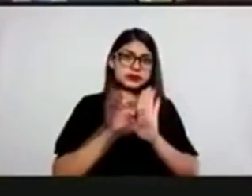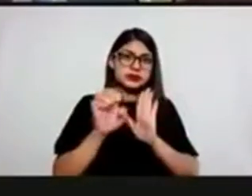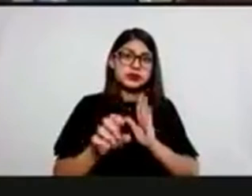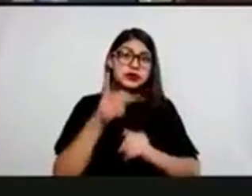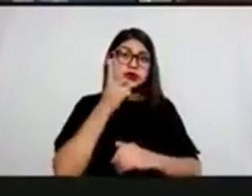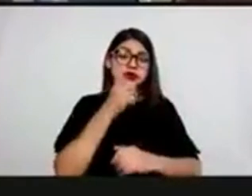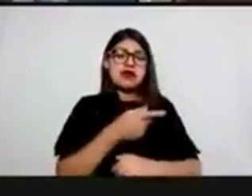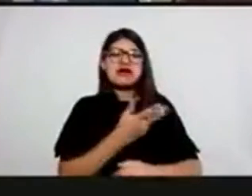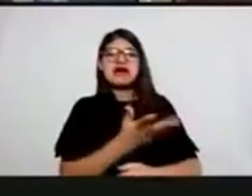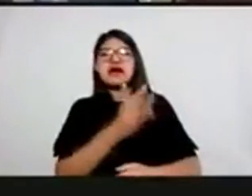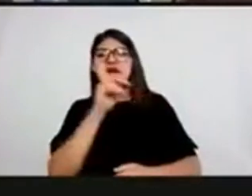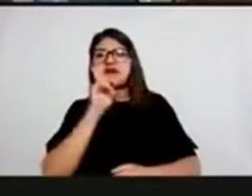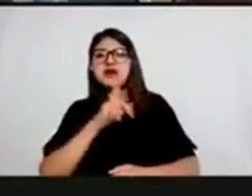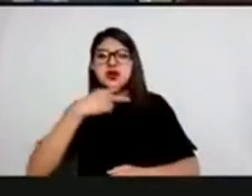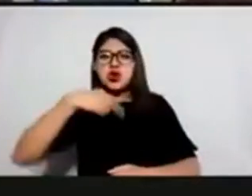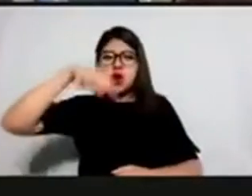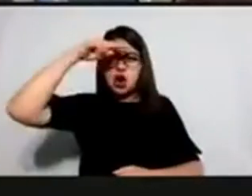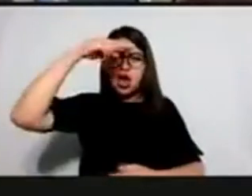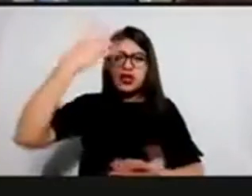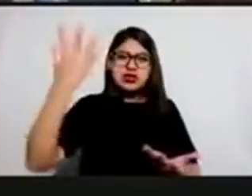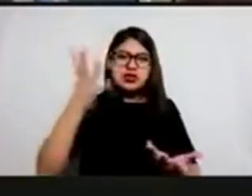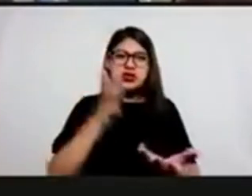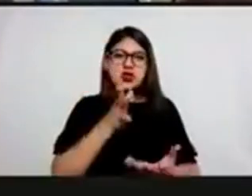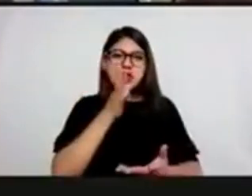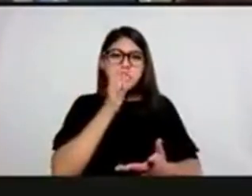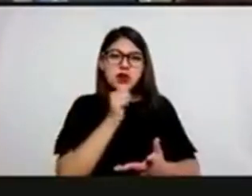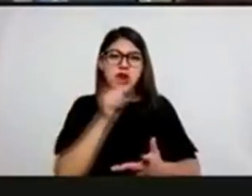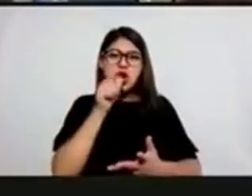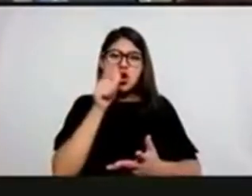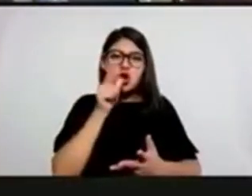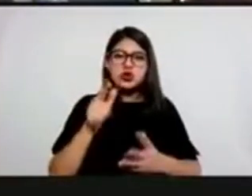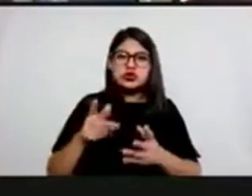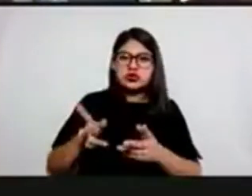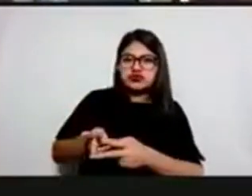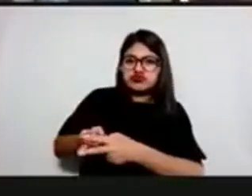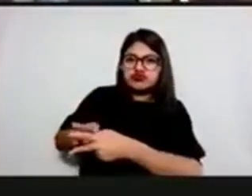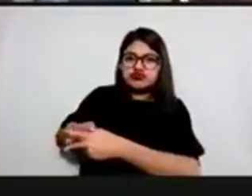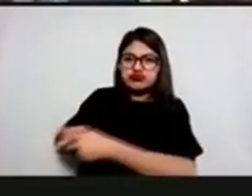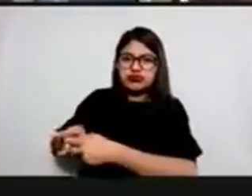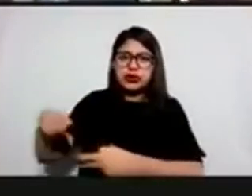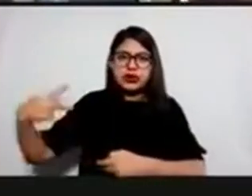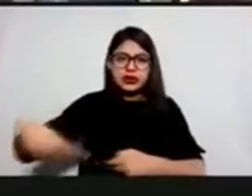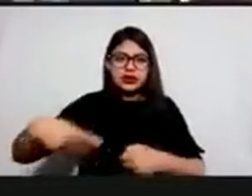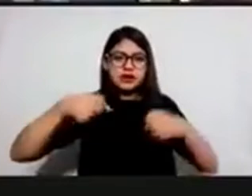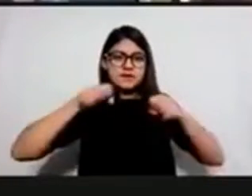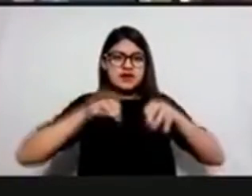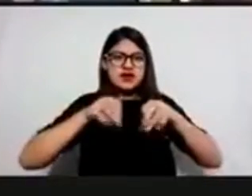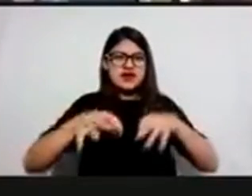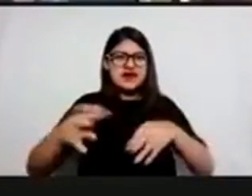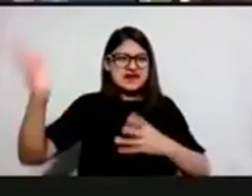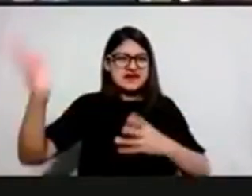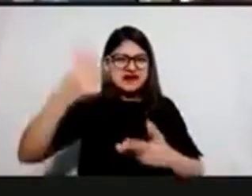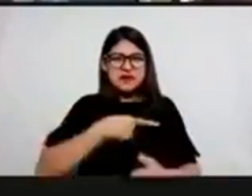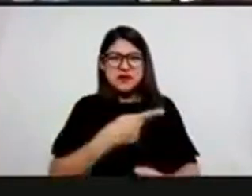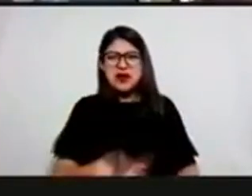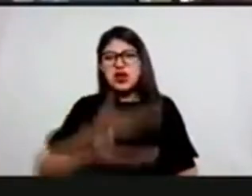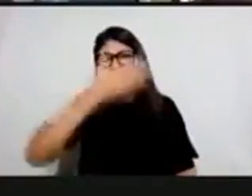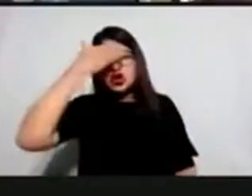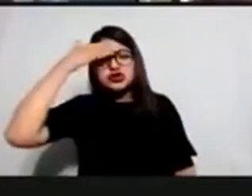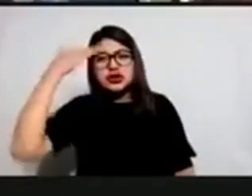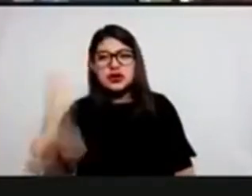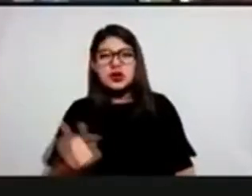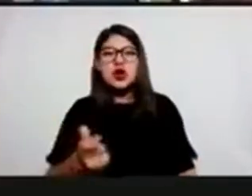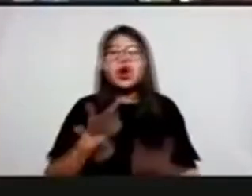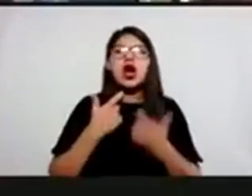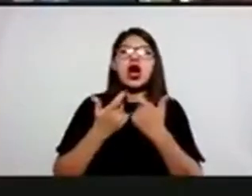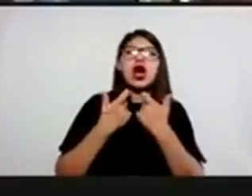su laptop a la luz de la oficina, pobres no saben ni lo que dicen, o jajaja, me llamo Víctor Díaz de León,